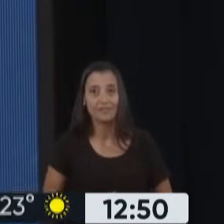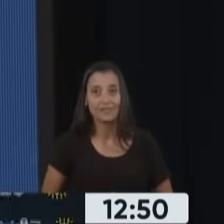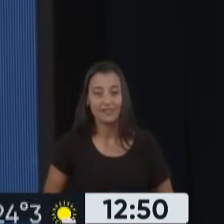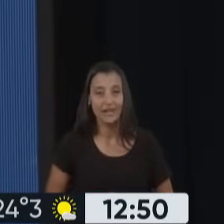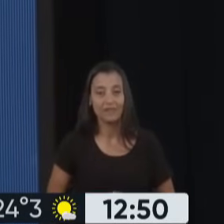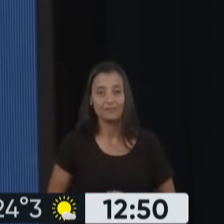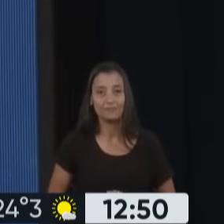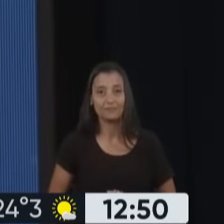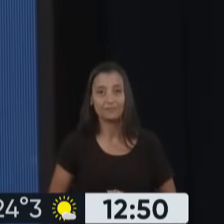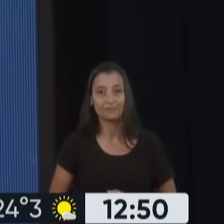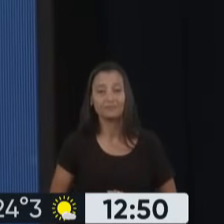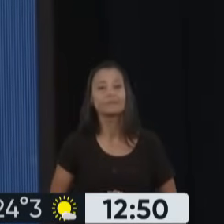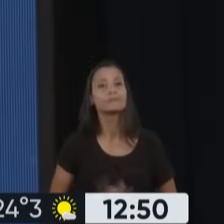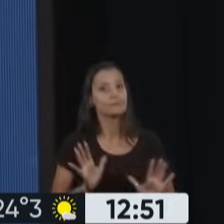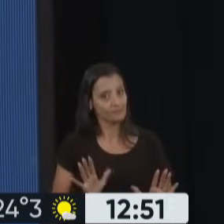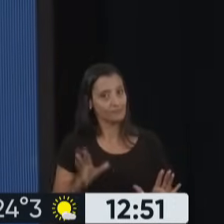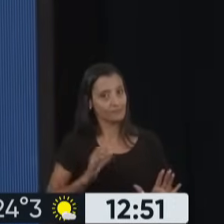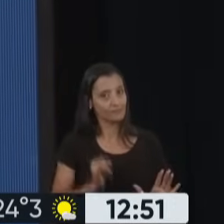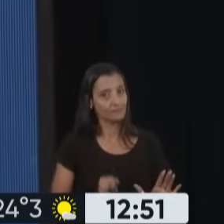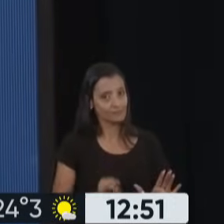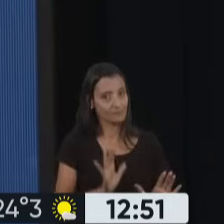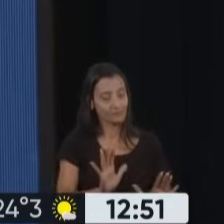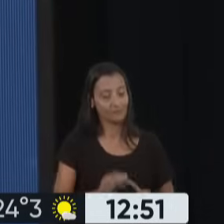Bueno, síganme en el argumento.